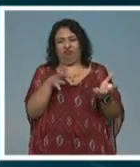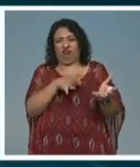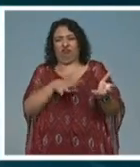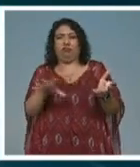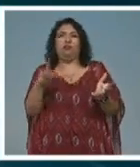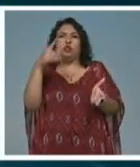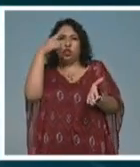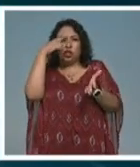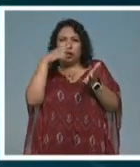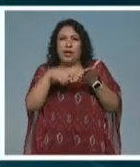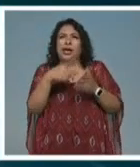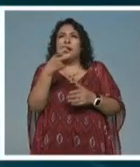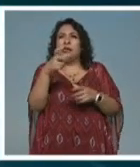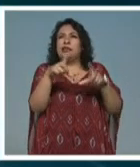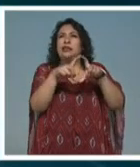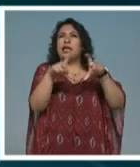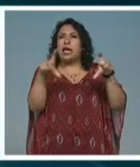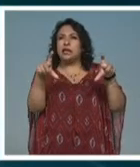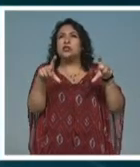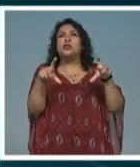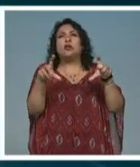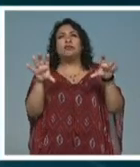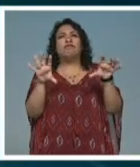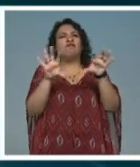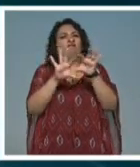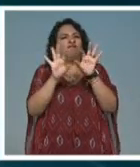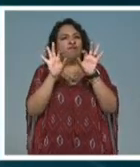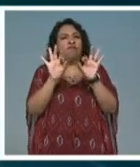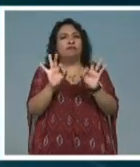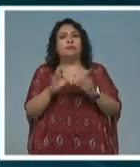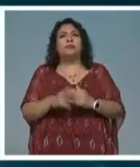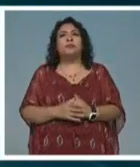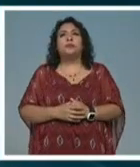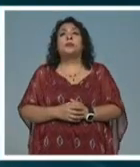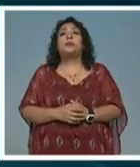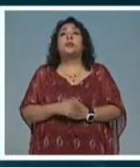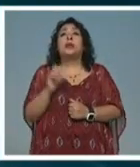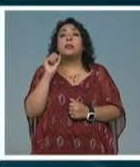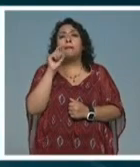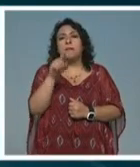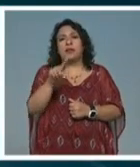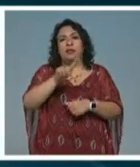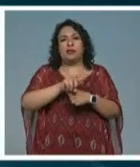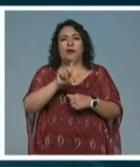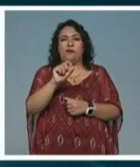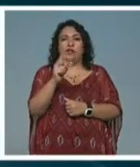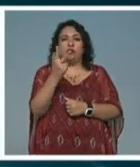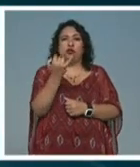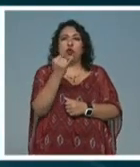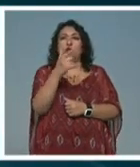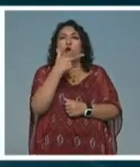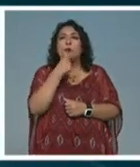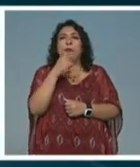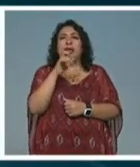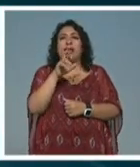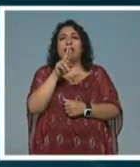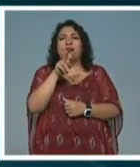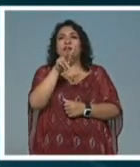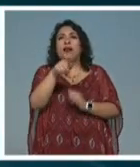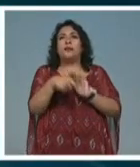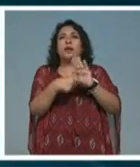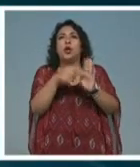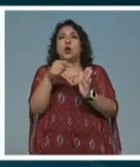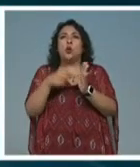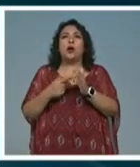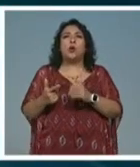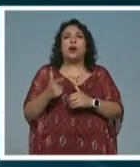por ahí, él en este texto le da precisamente al clavo. Además, para el 28 de junio, Eric Rivera mostrará en Guanajuato